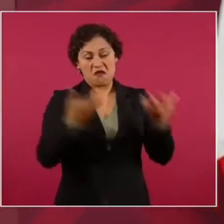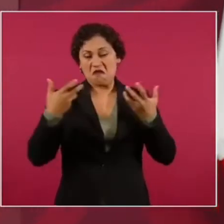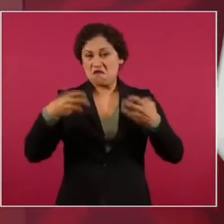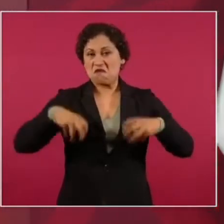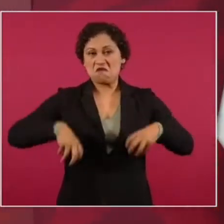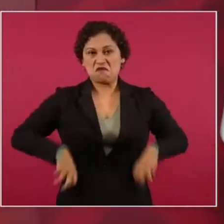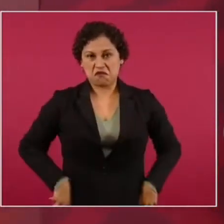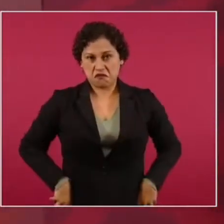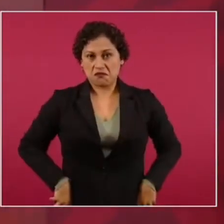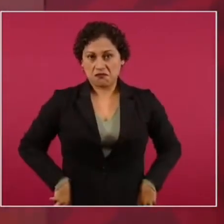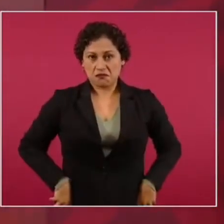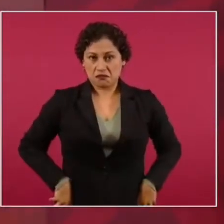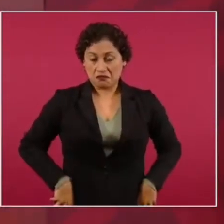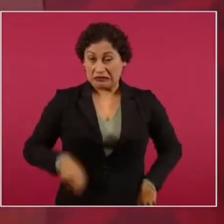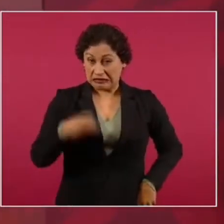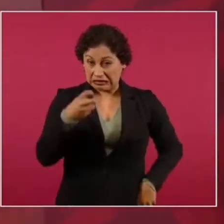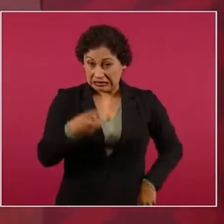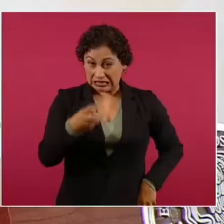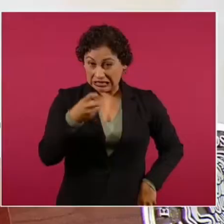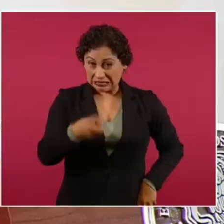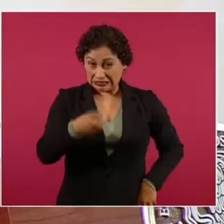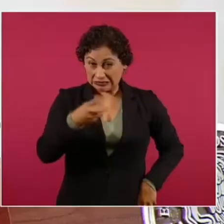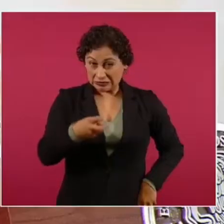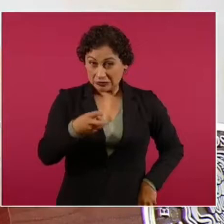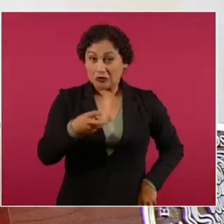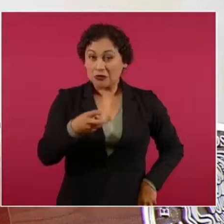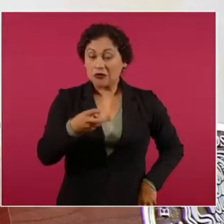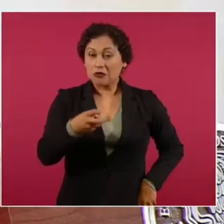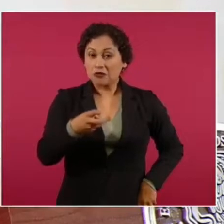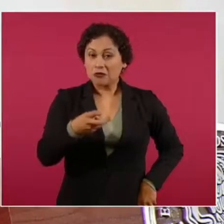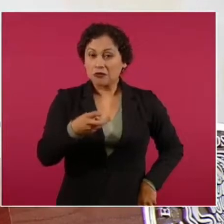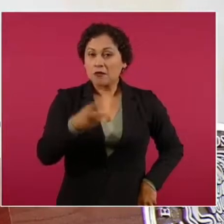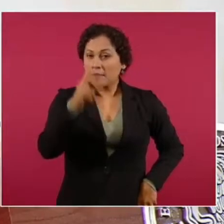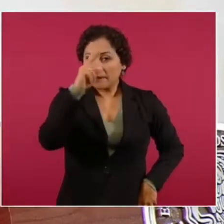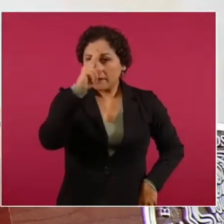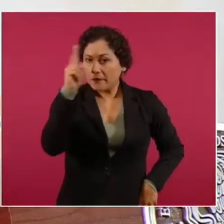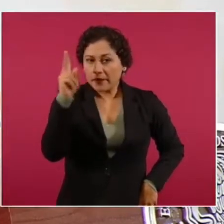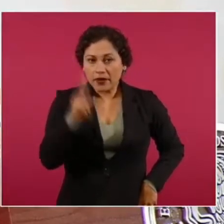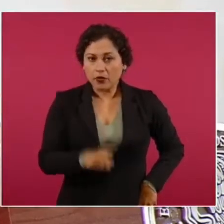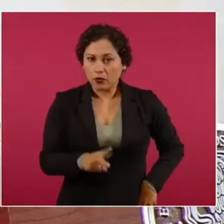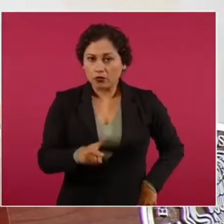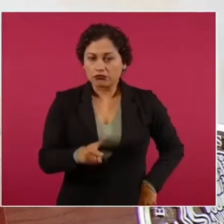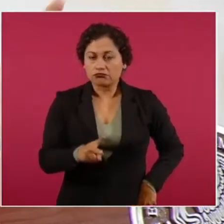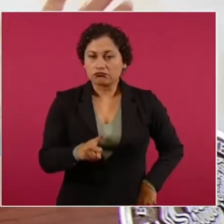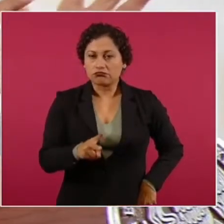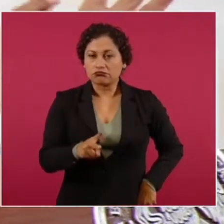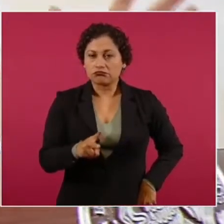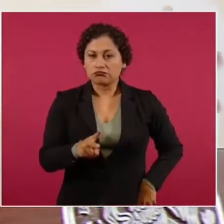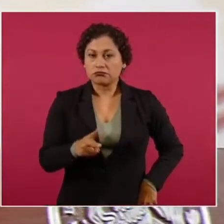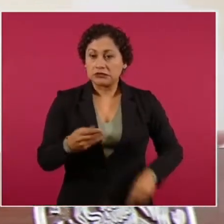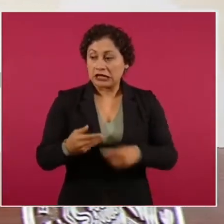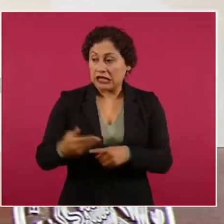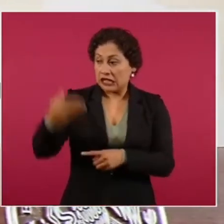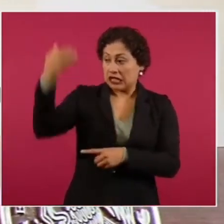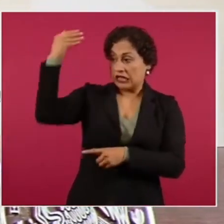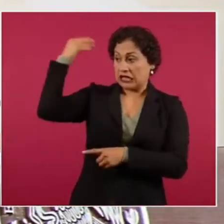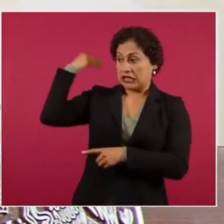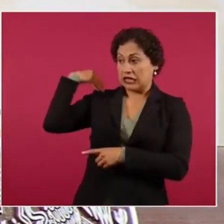del periodo neoliberal que el saqueo en 300